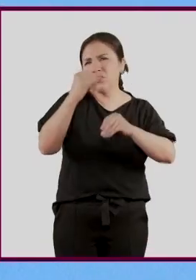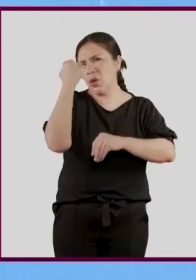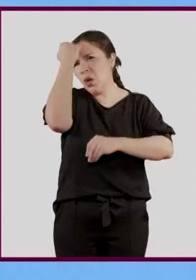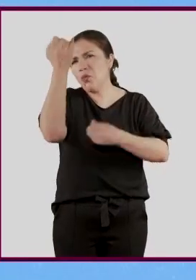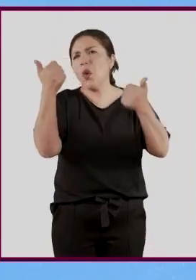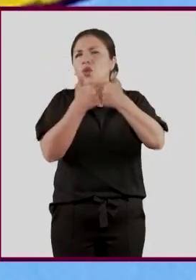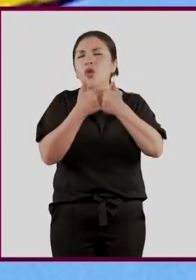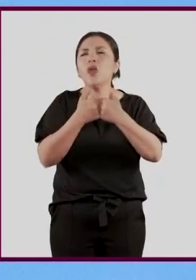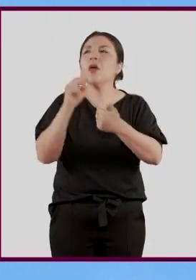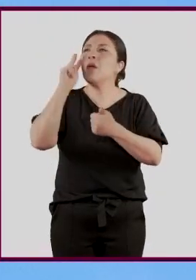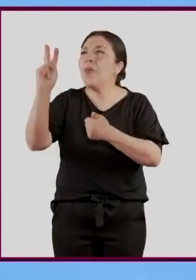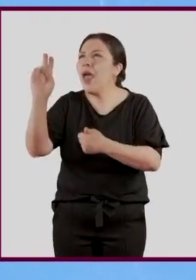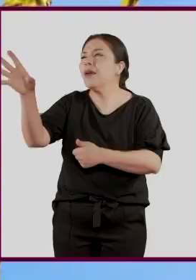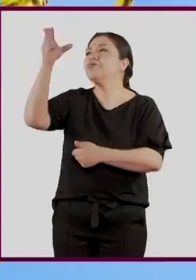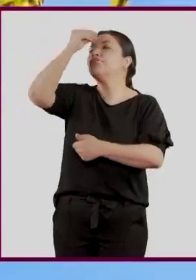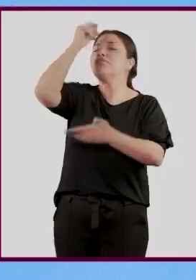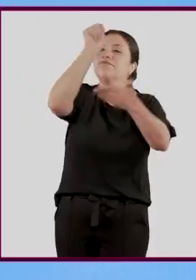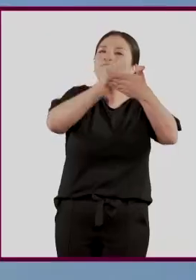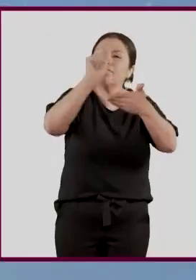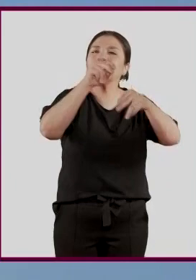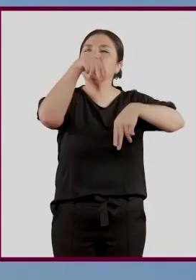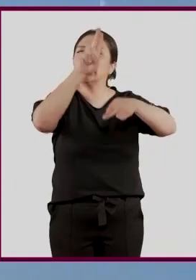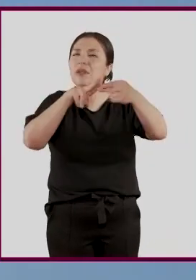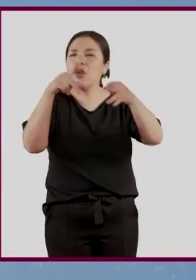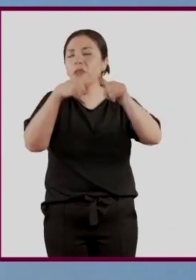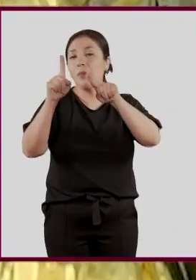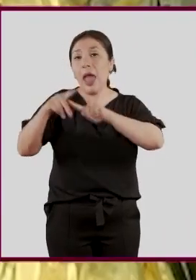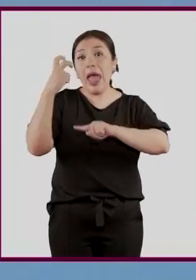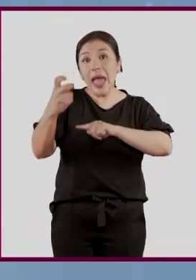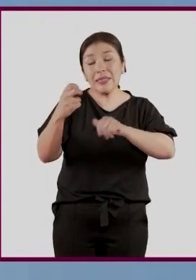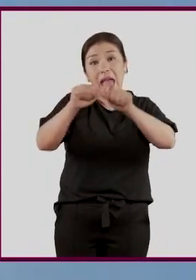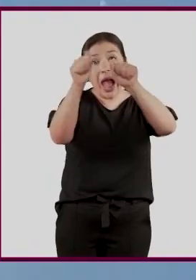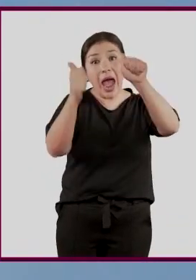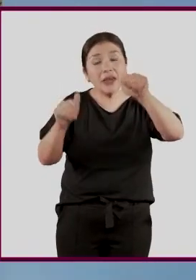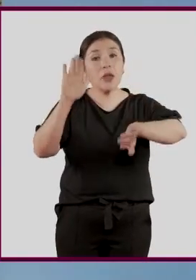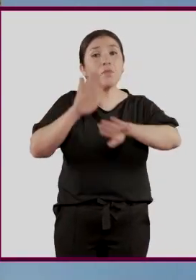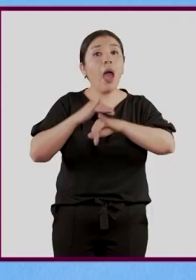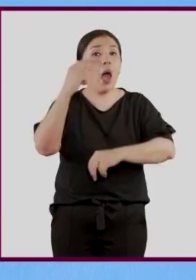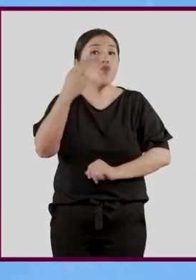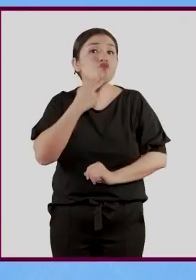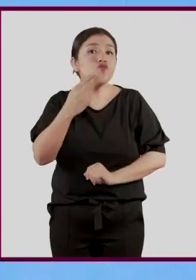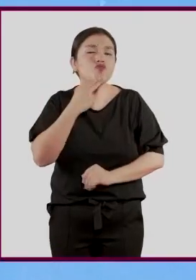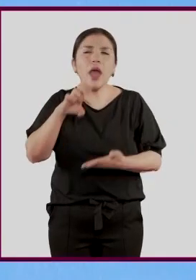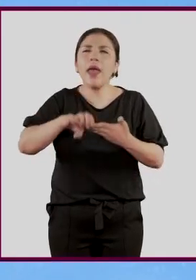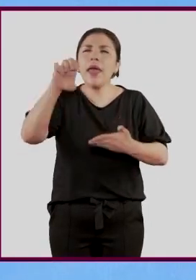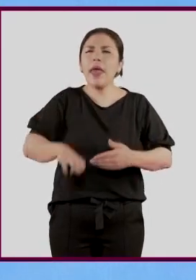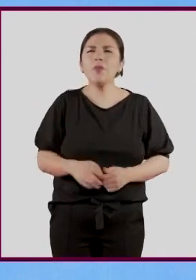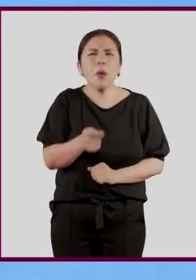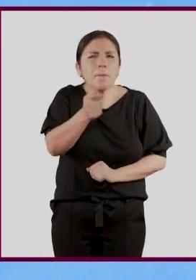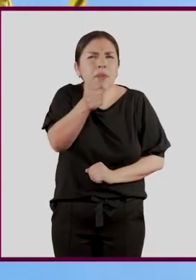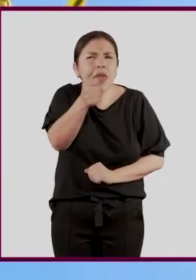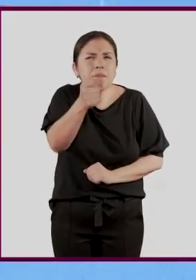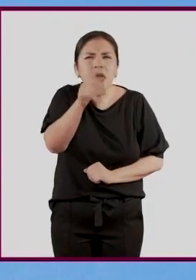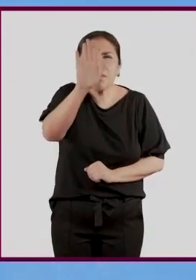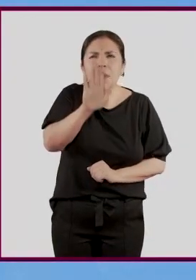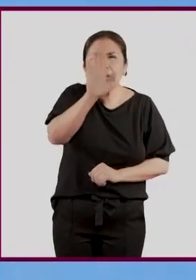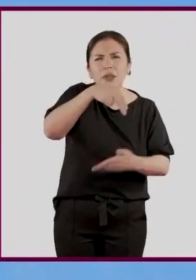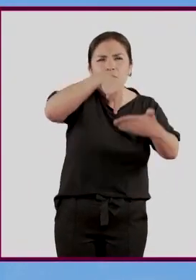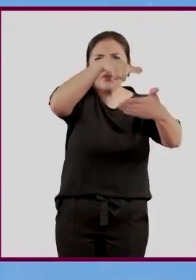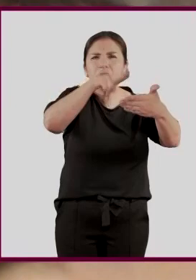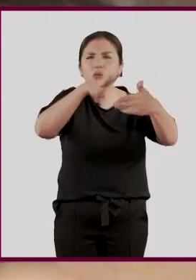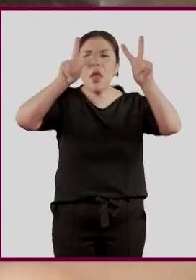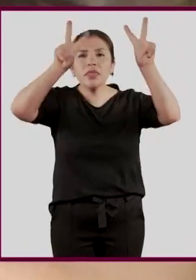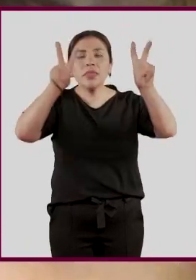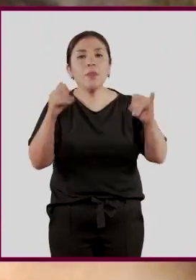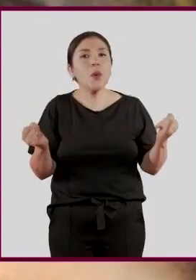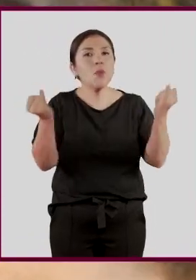inspirados en otros. Recrear una obra es un recurso artístico muy usado. Un ejemplo de esto es la similitud entre pinturas con el mismo